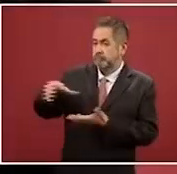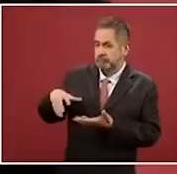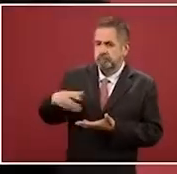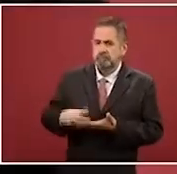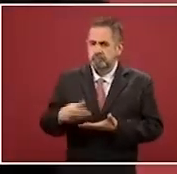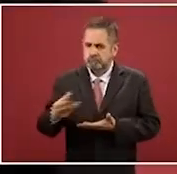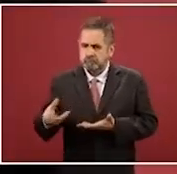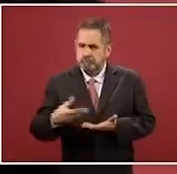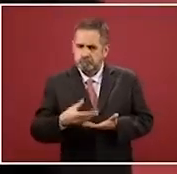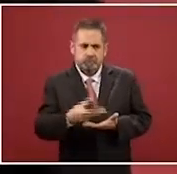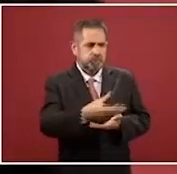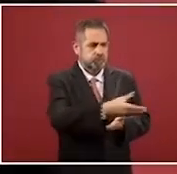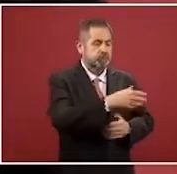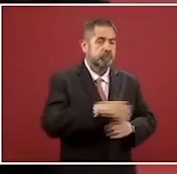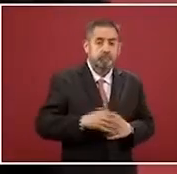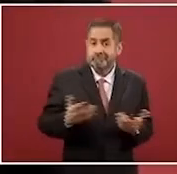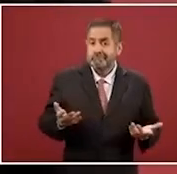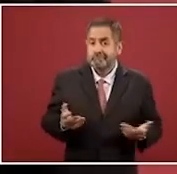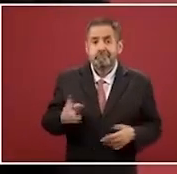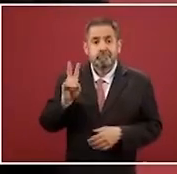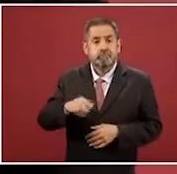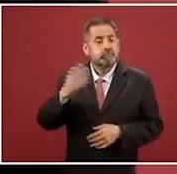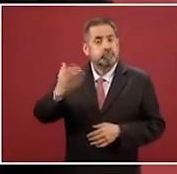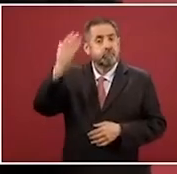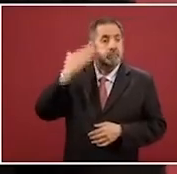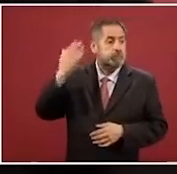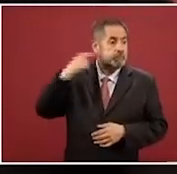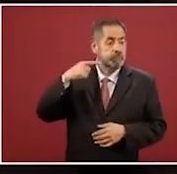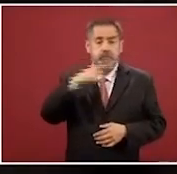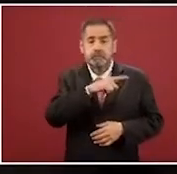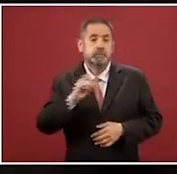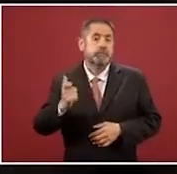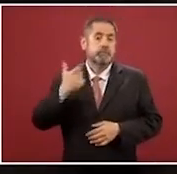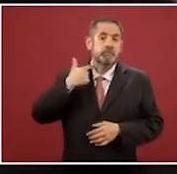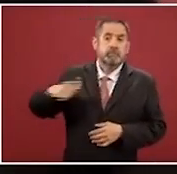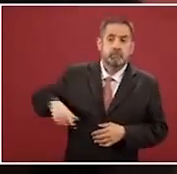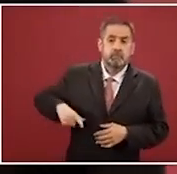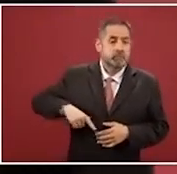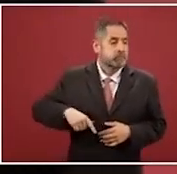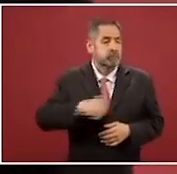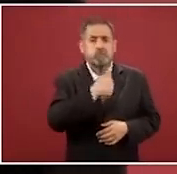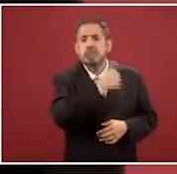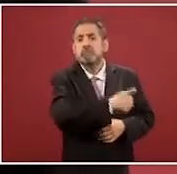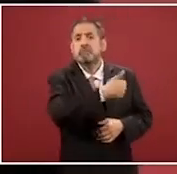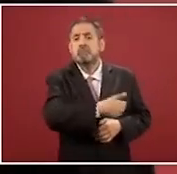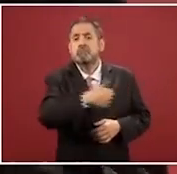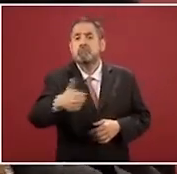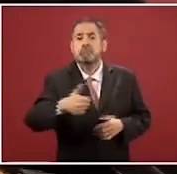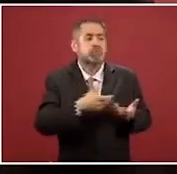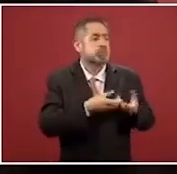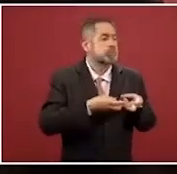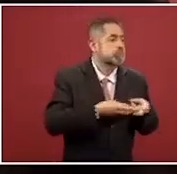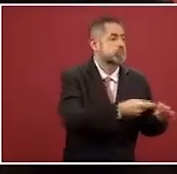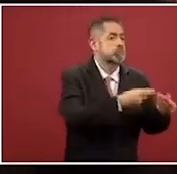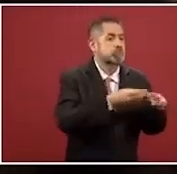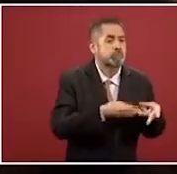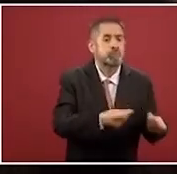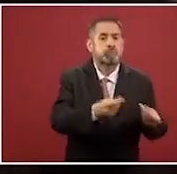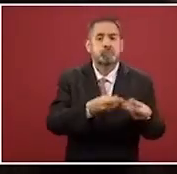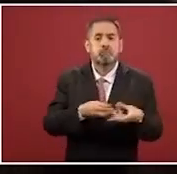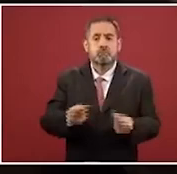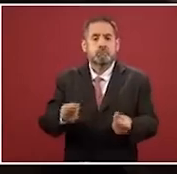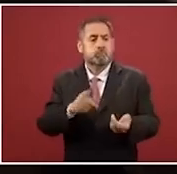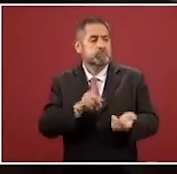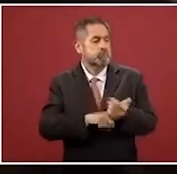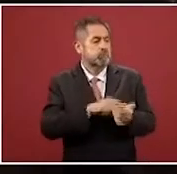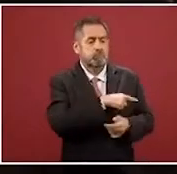las unidades del gobierno encargadas de la contratación, de